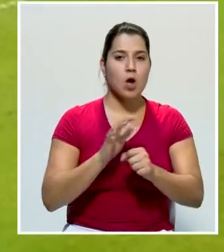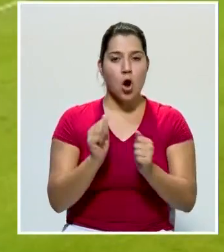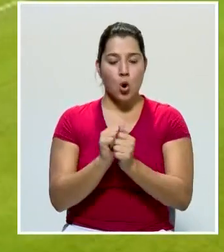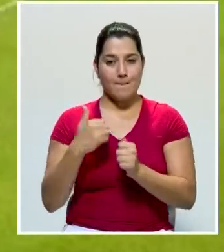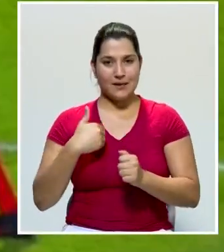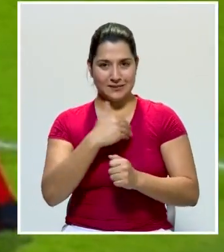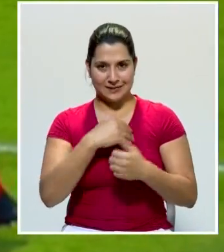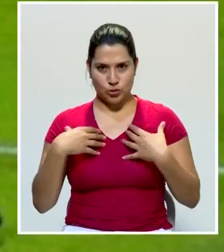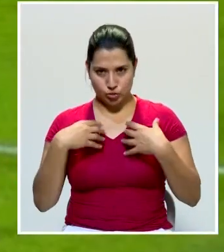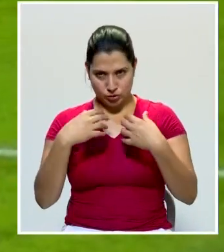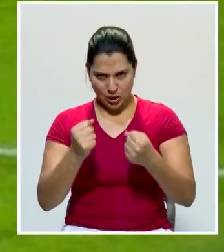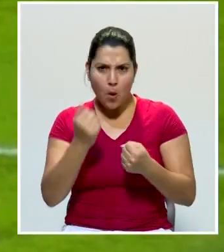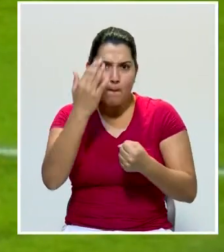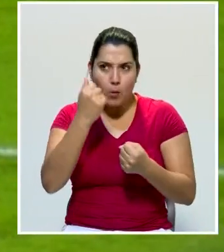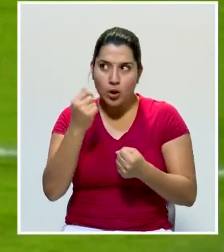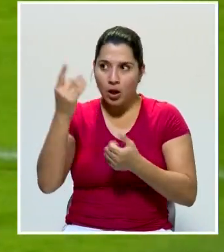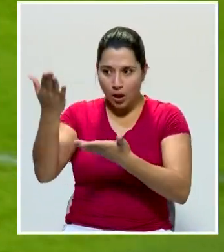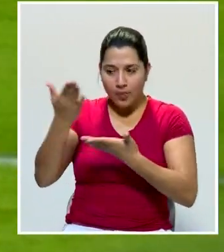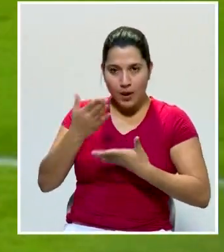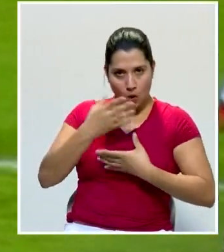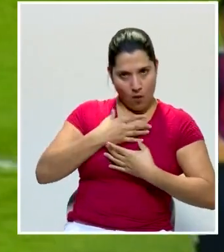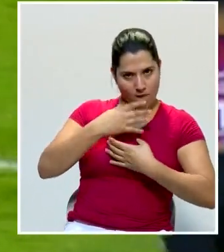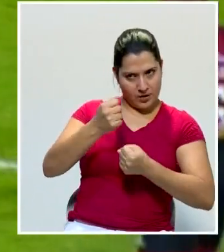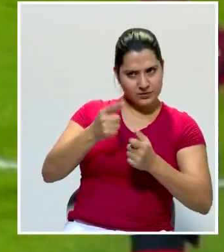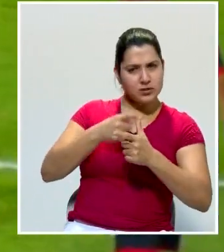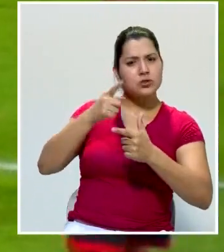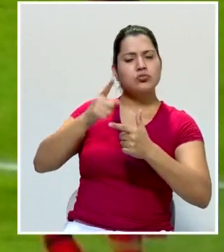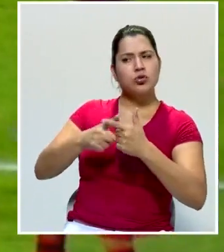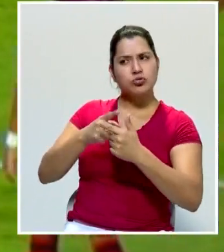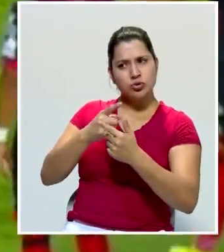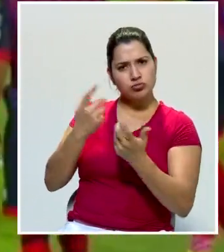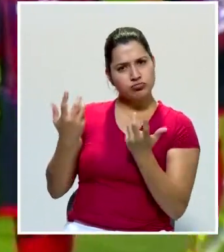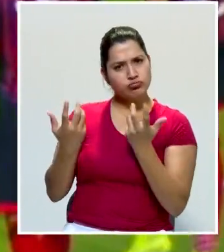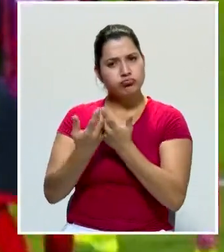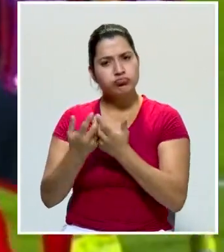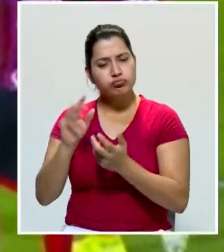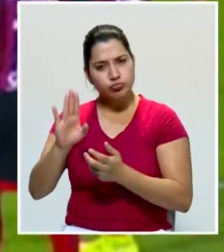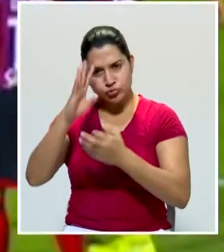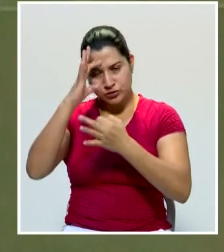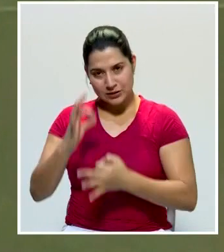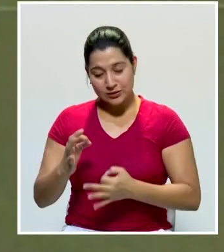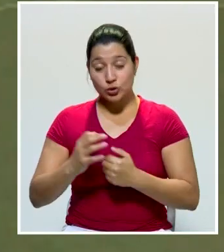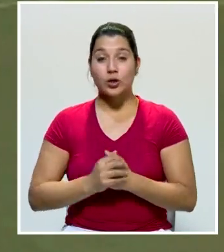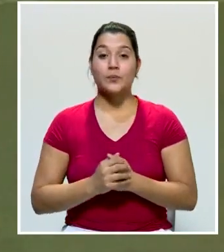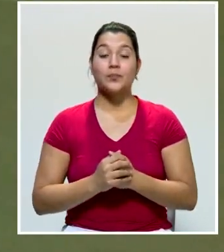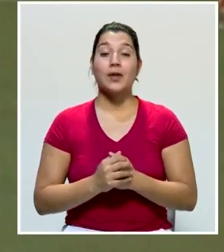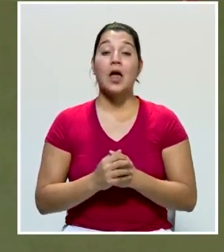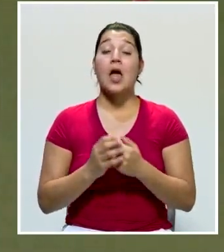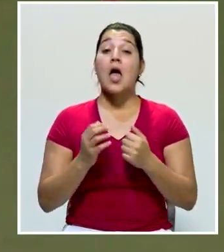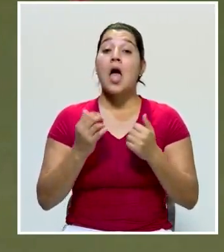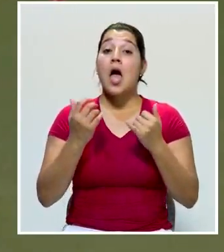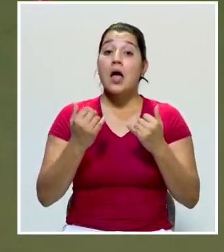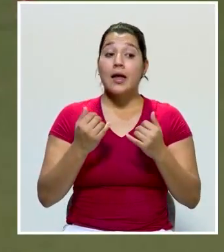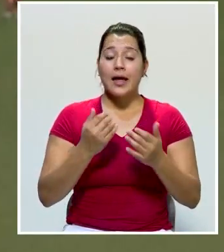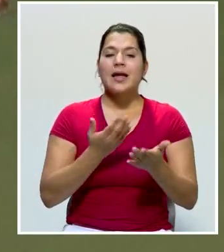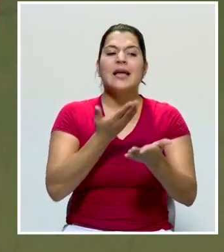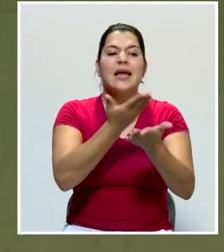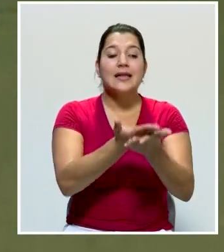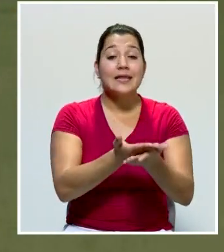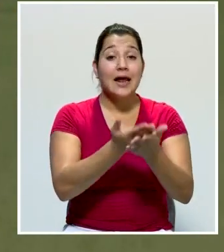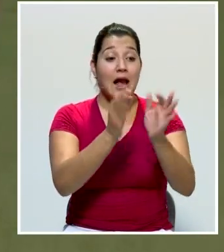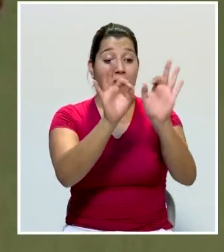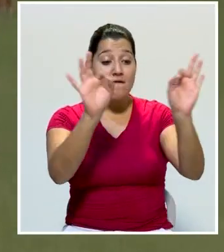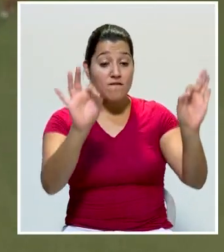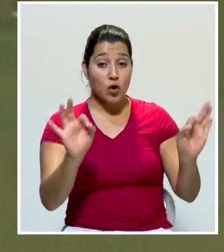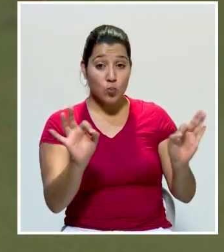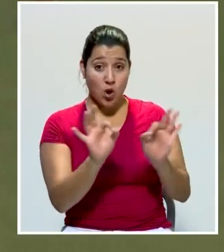pago al voto de confianza que han otorgado para que el torneo pueda programarse nuevamente. El ente entregará formularios a los clubes